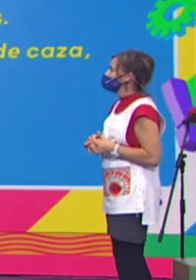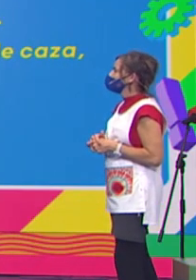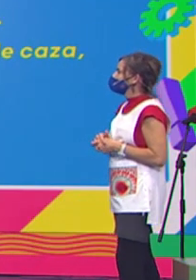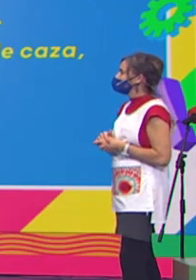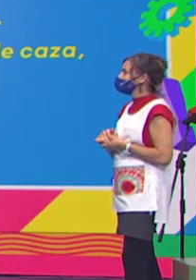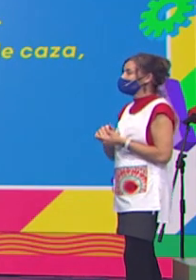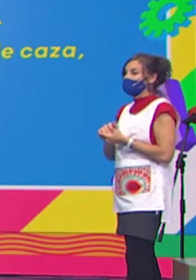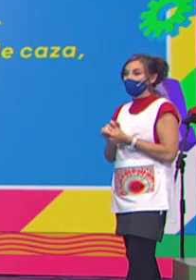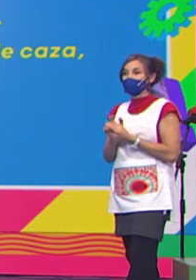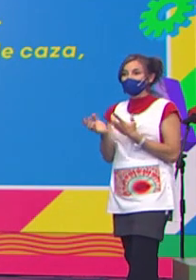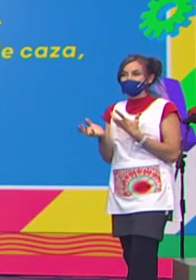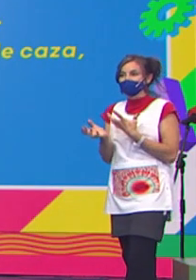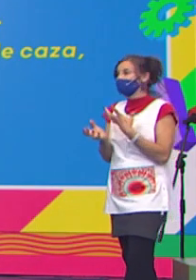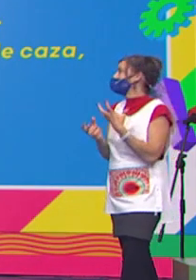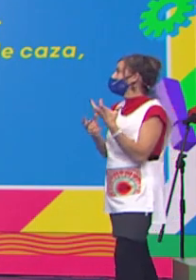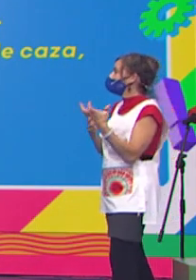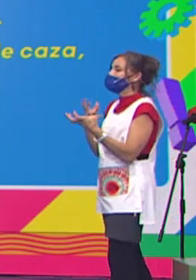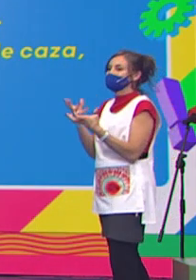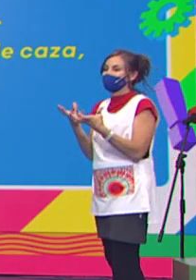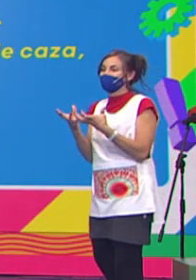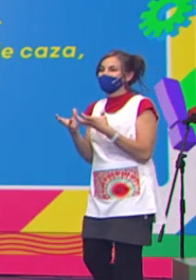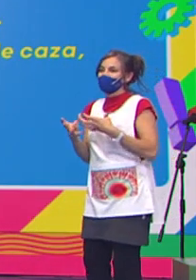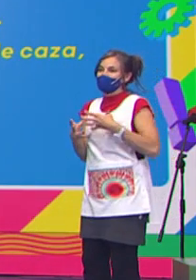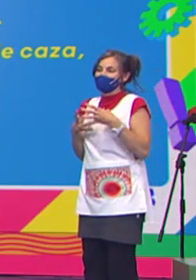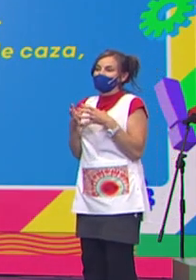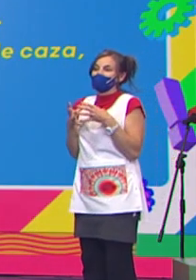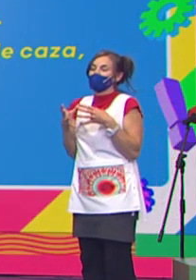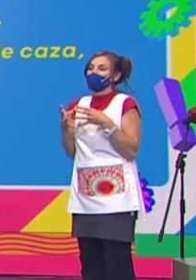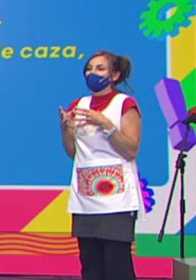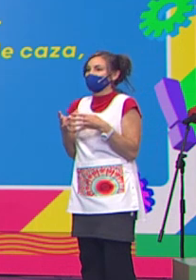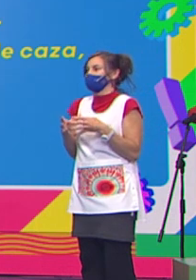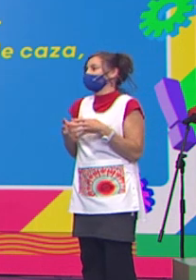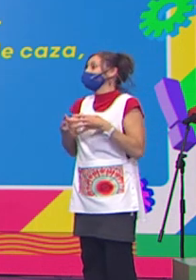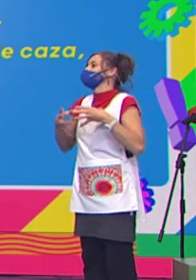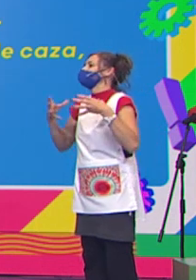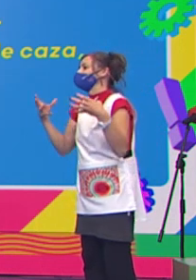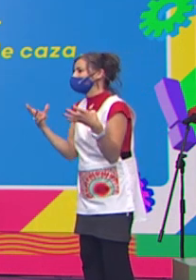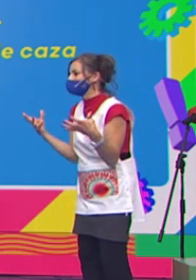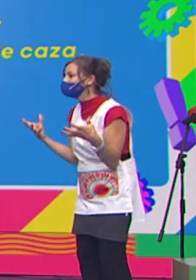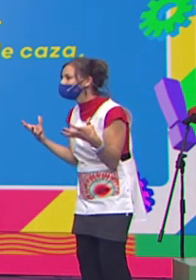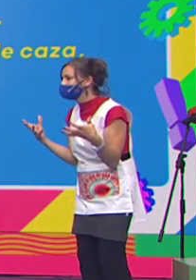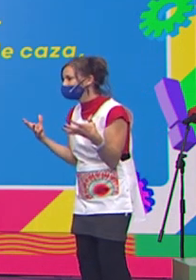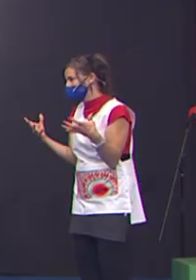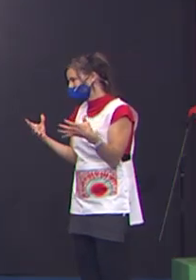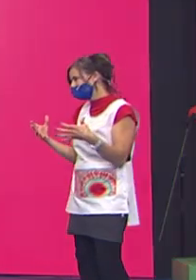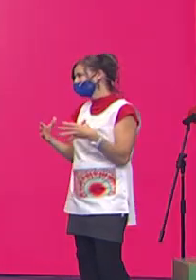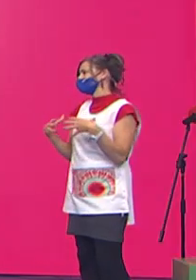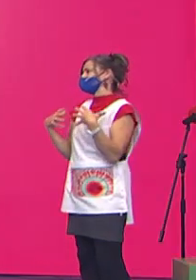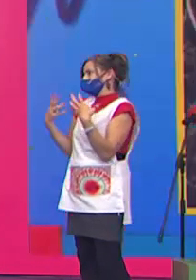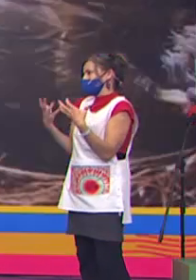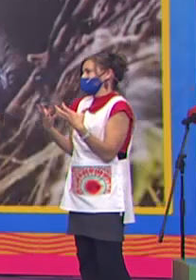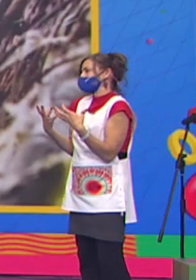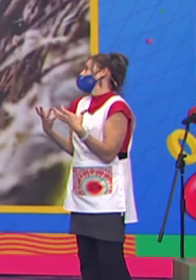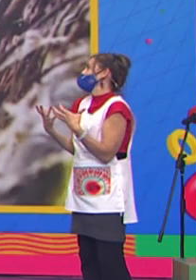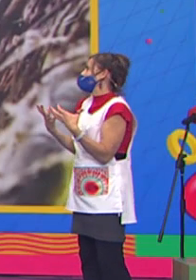después están las juveniles. Claro, las juveniles son, la mayoría de las juveniles, claro, todavía no saben volar tan bien. claro. ¿No? Claro.